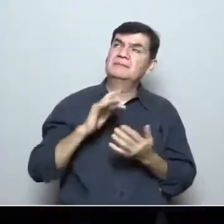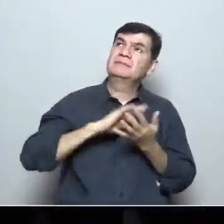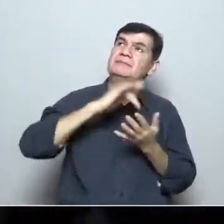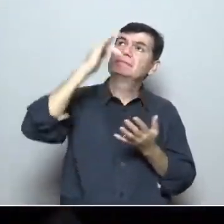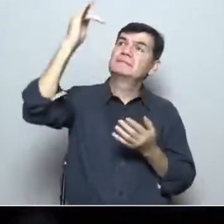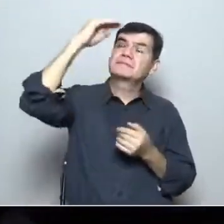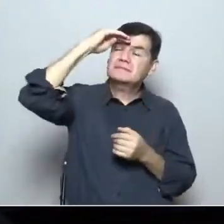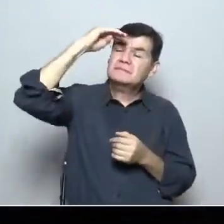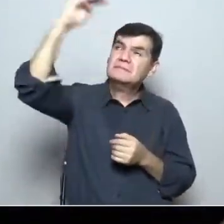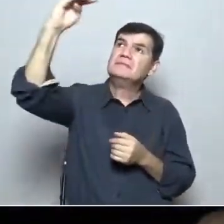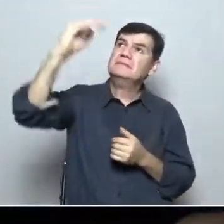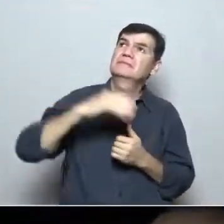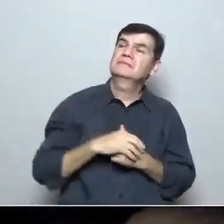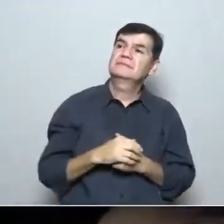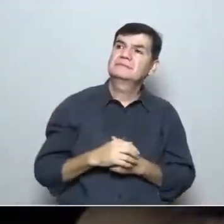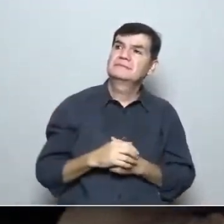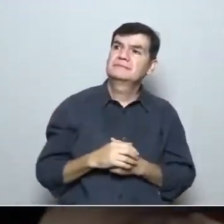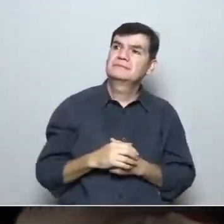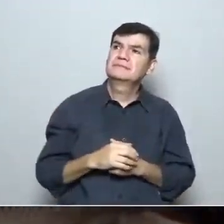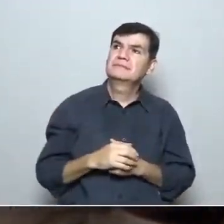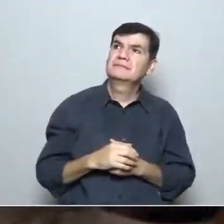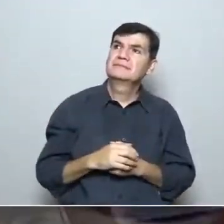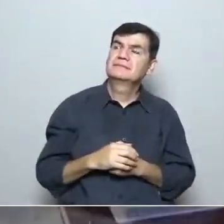Gracias, Señor.